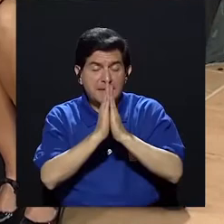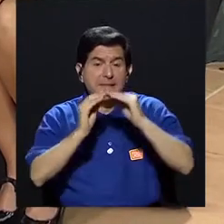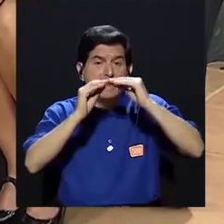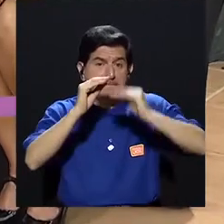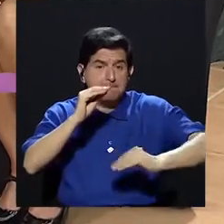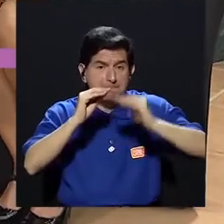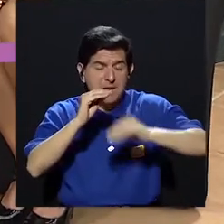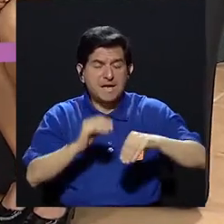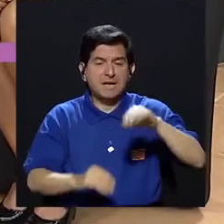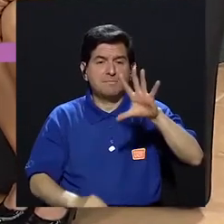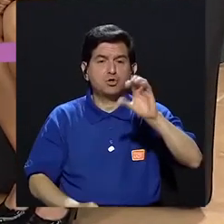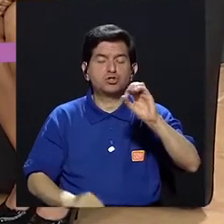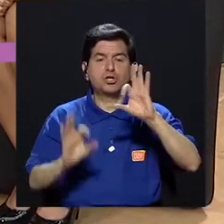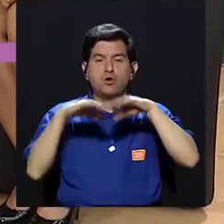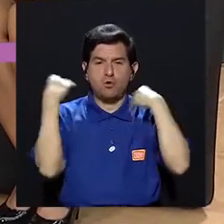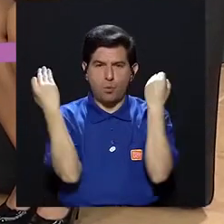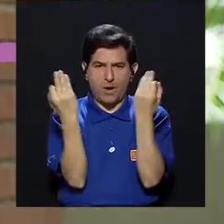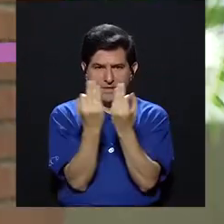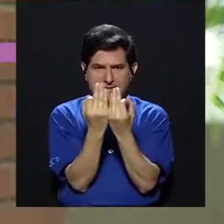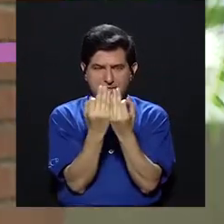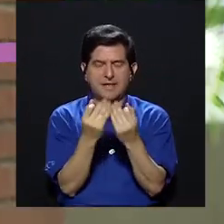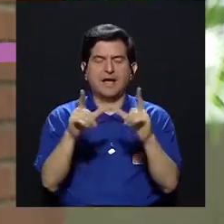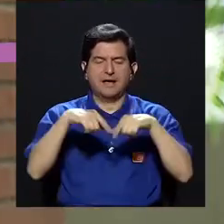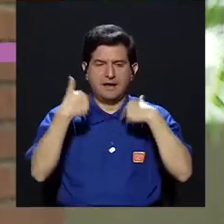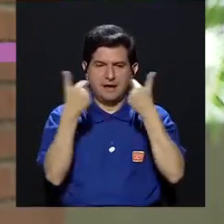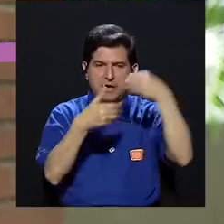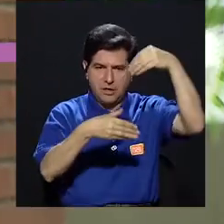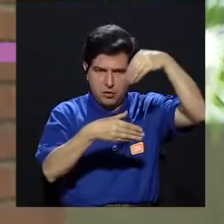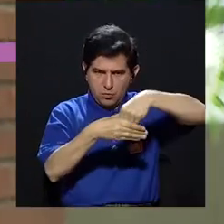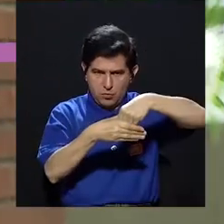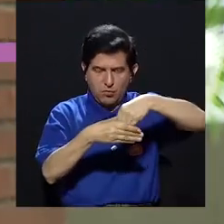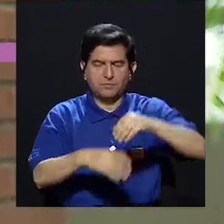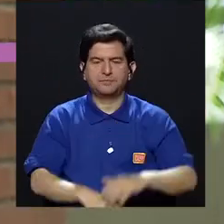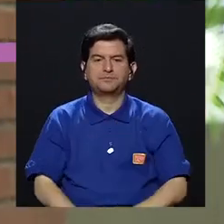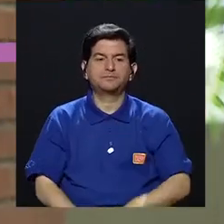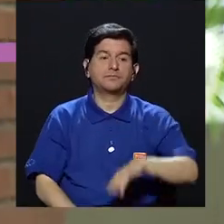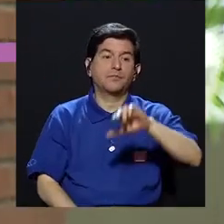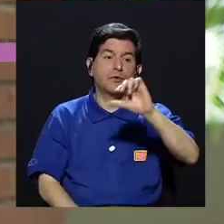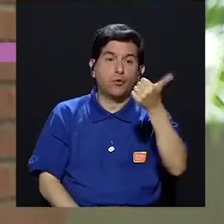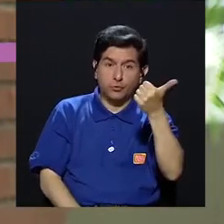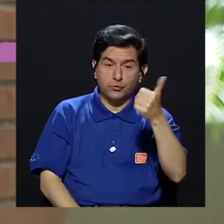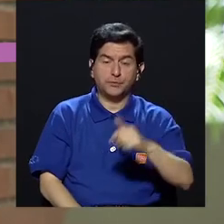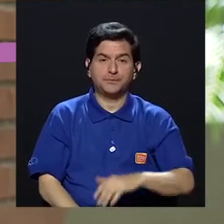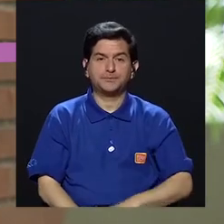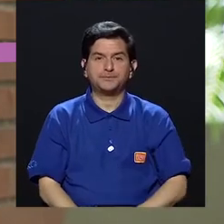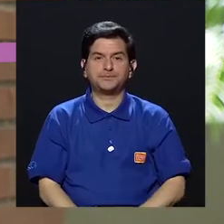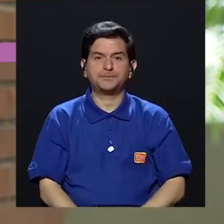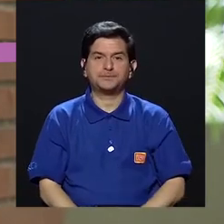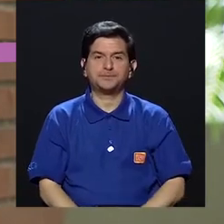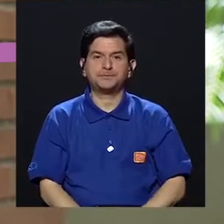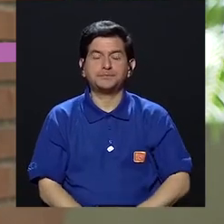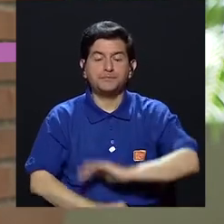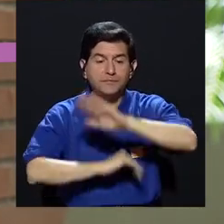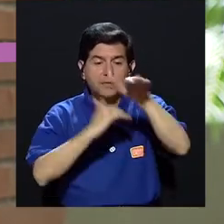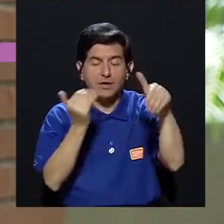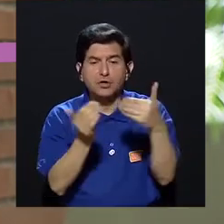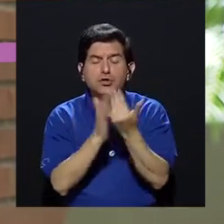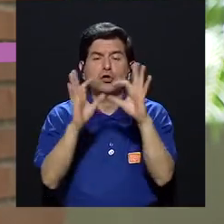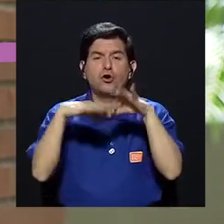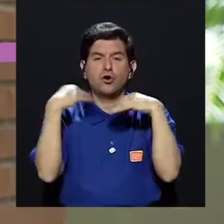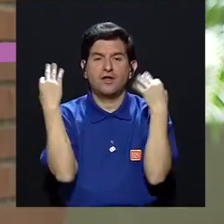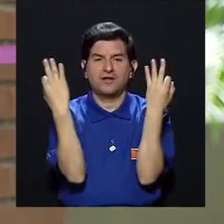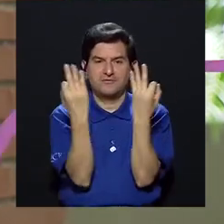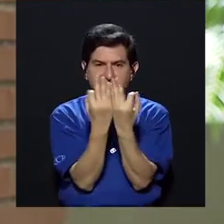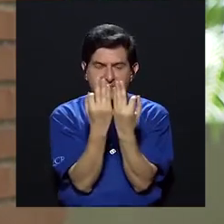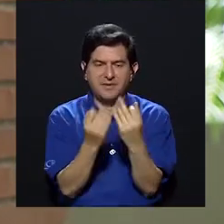un mínimo de 50 familias por grupo, ¿verdad? Y lo otro es que todas las familias